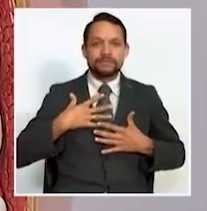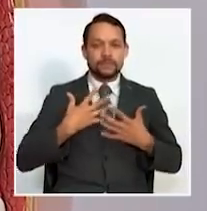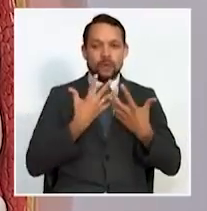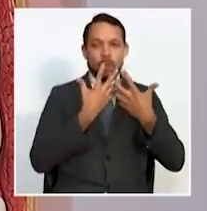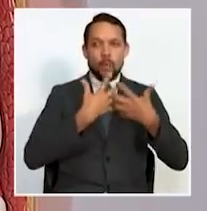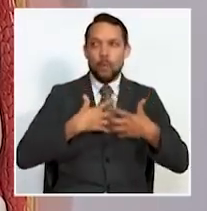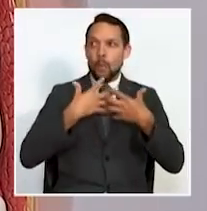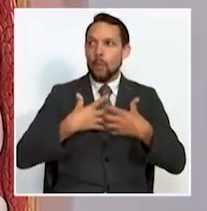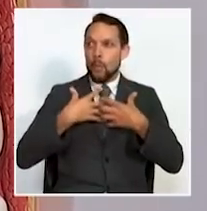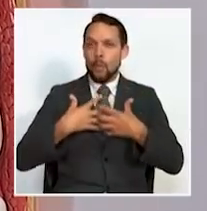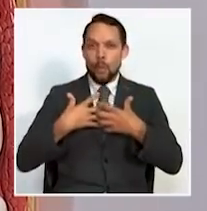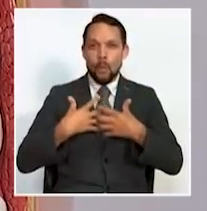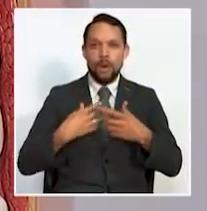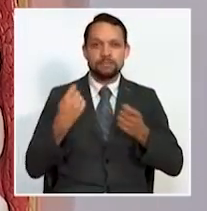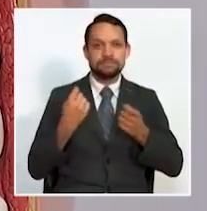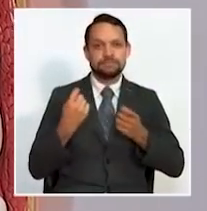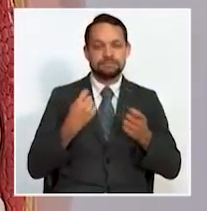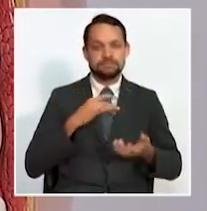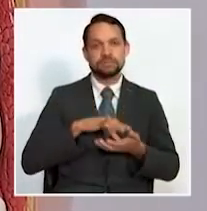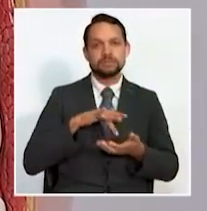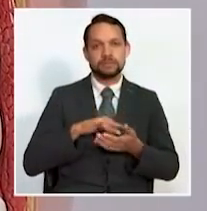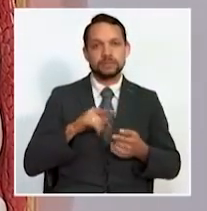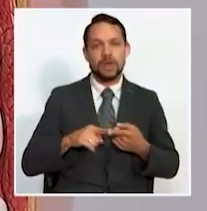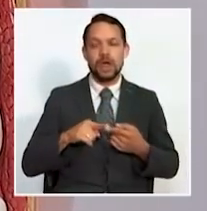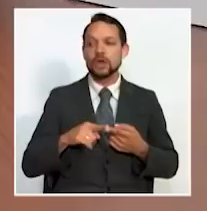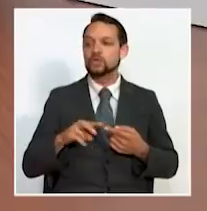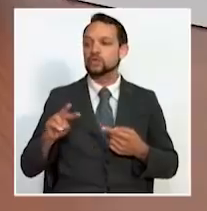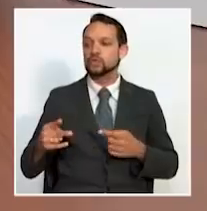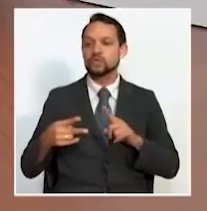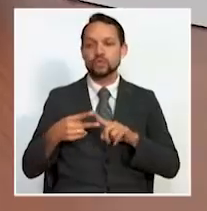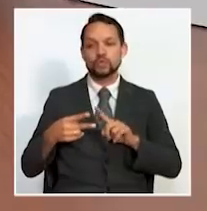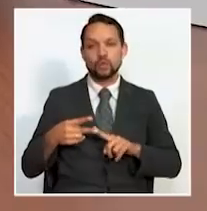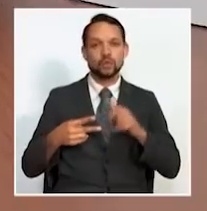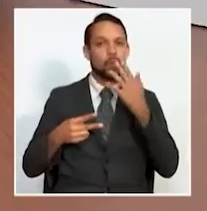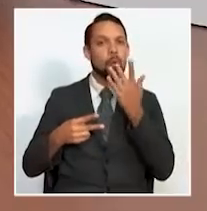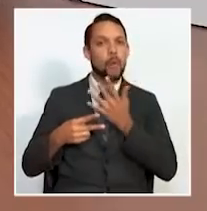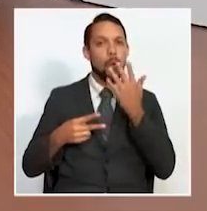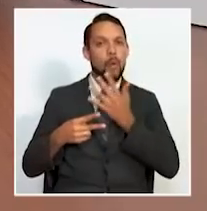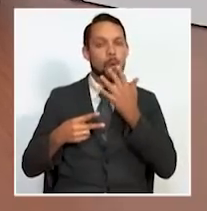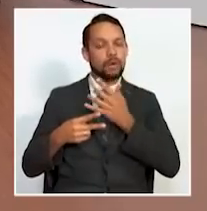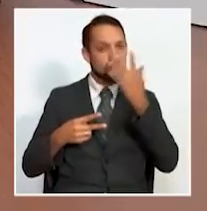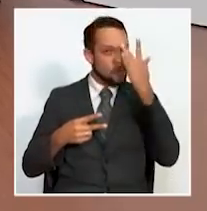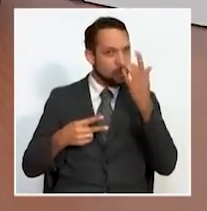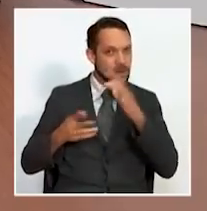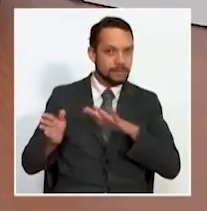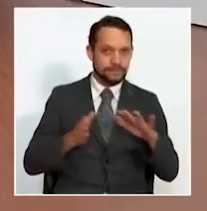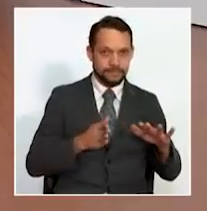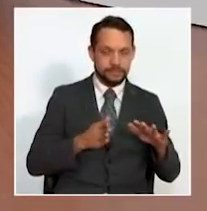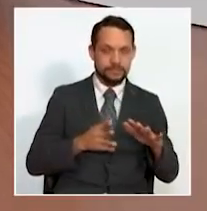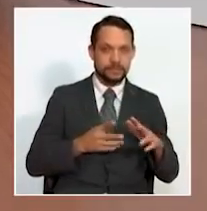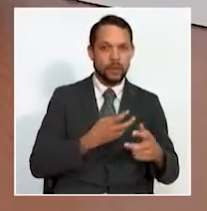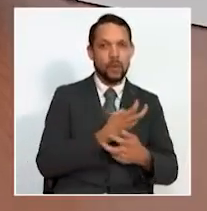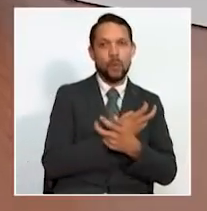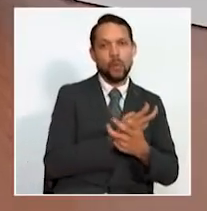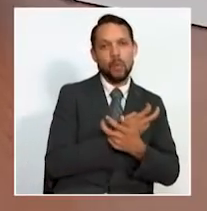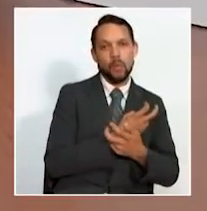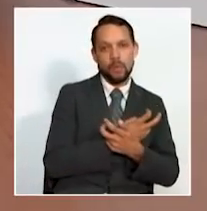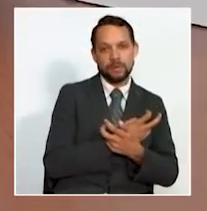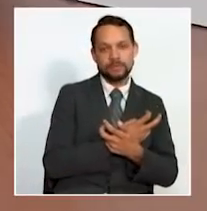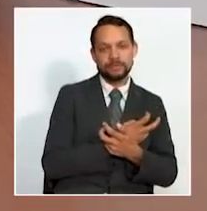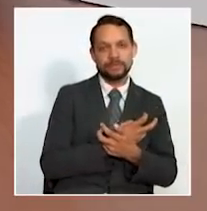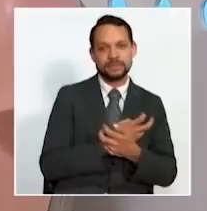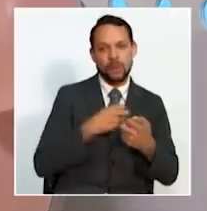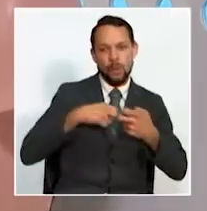que hay en toda esa parte. ¿Por qué tiene dos colores la reja costal? Porque encontramos la parte ósea y la parte